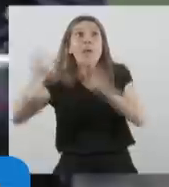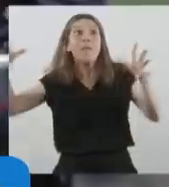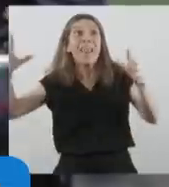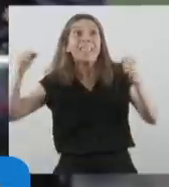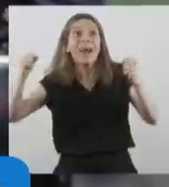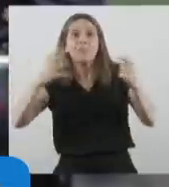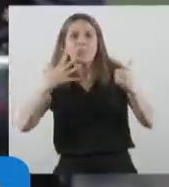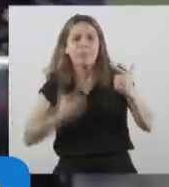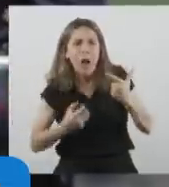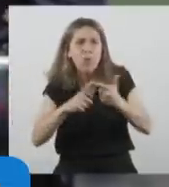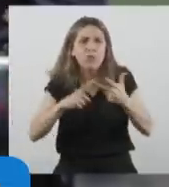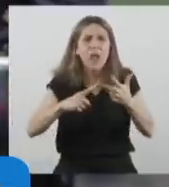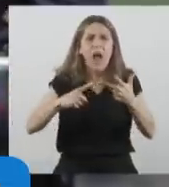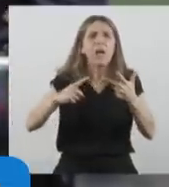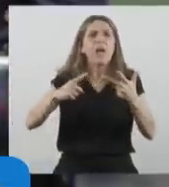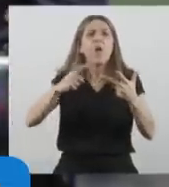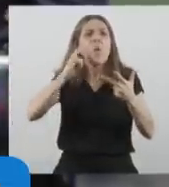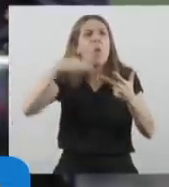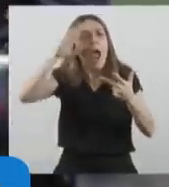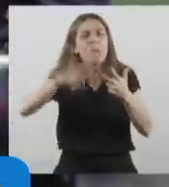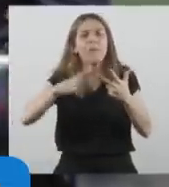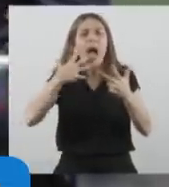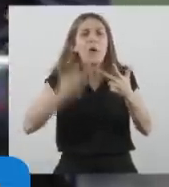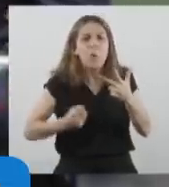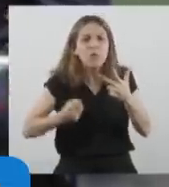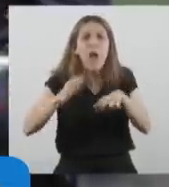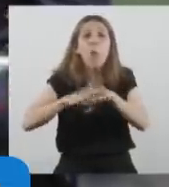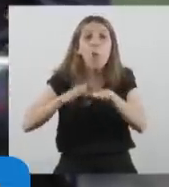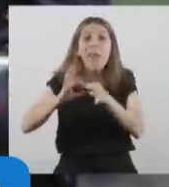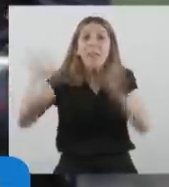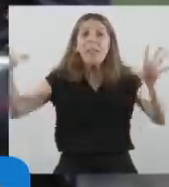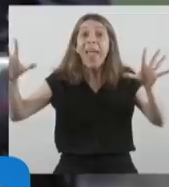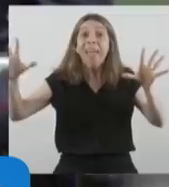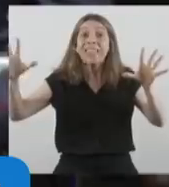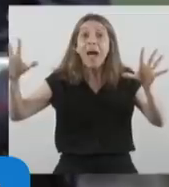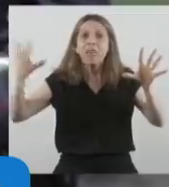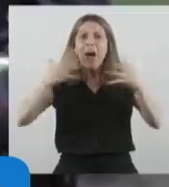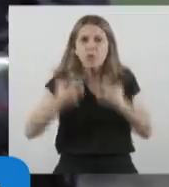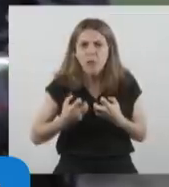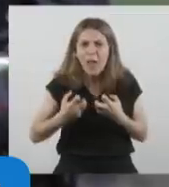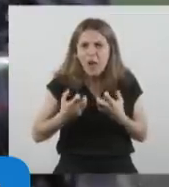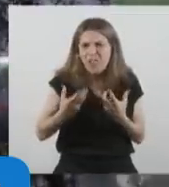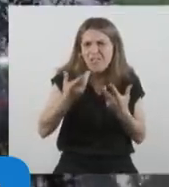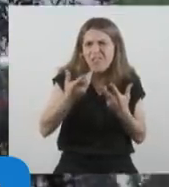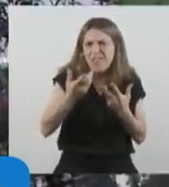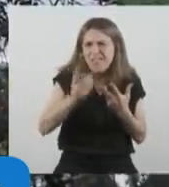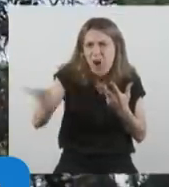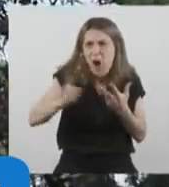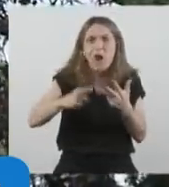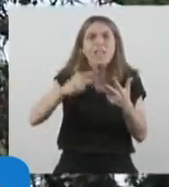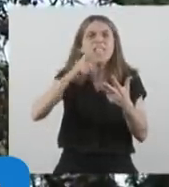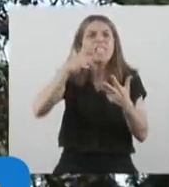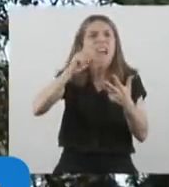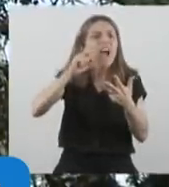imagino a güemes angustiado no me lo imagino al chacho peñaloza a